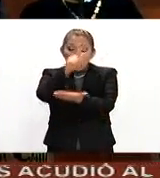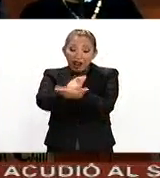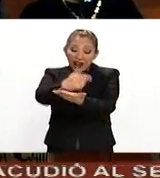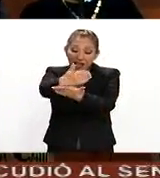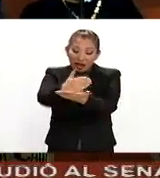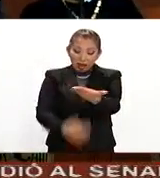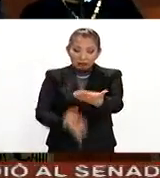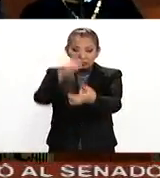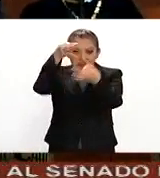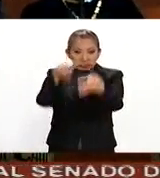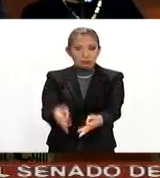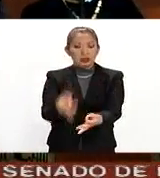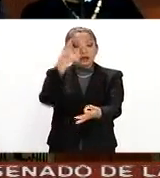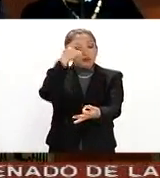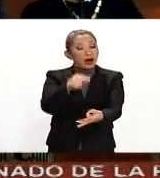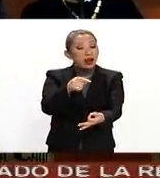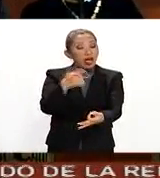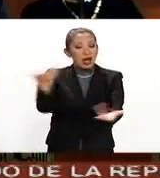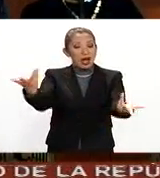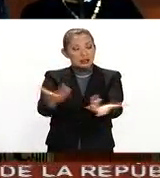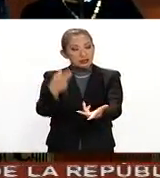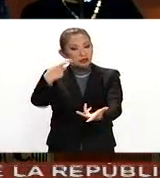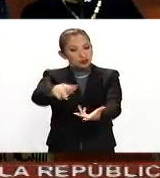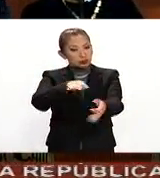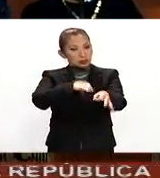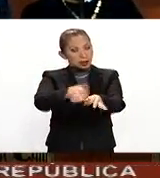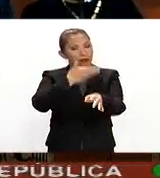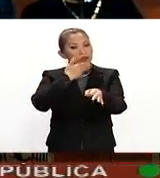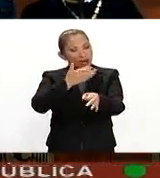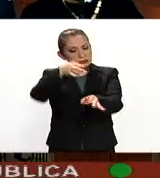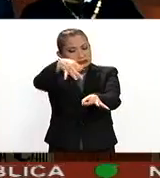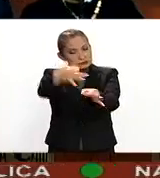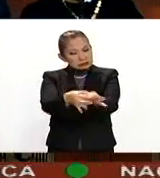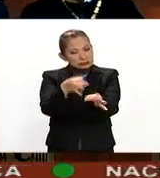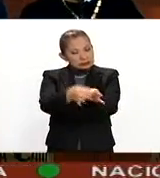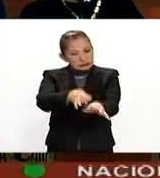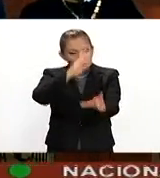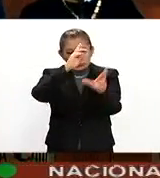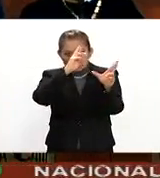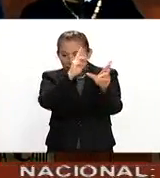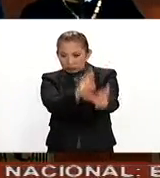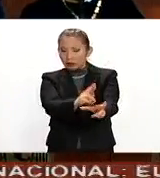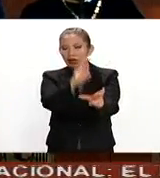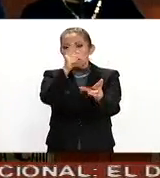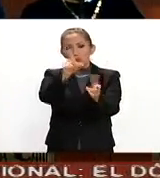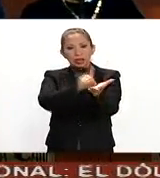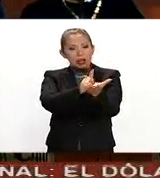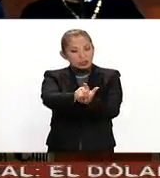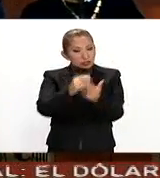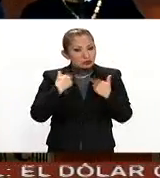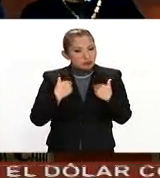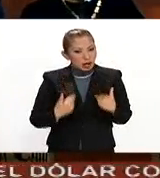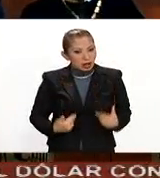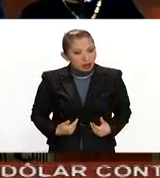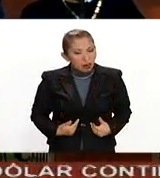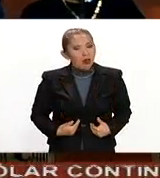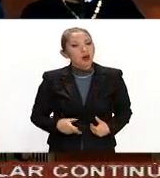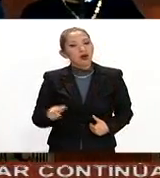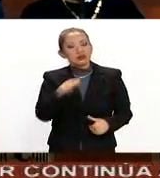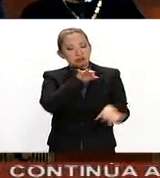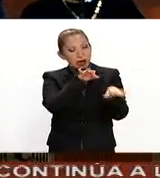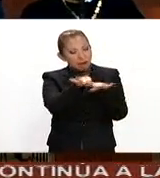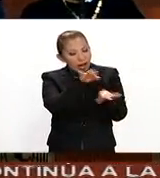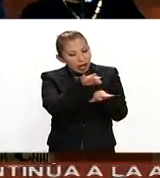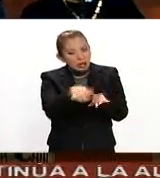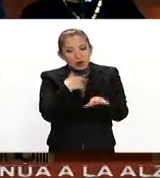legal adecuado para que ejerzan con mayor certeza, respetando derechos humanos, las